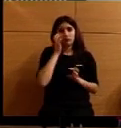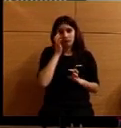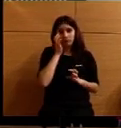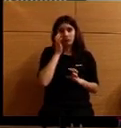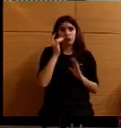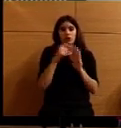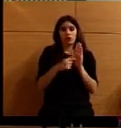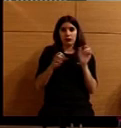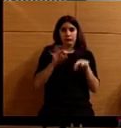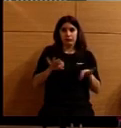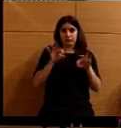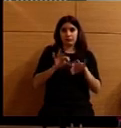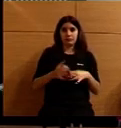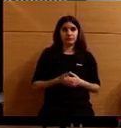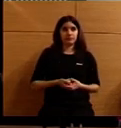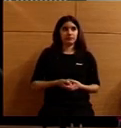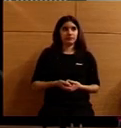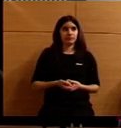ninguna condición con ese fondo.